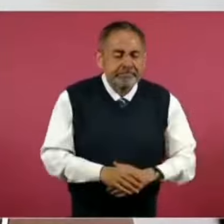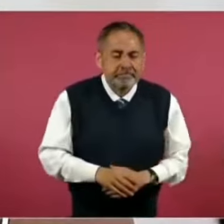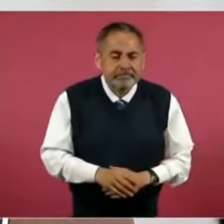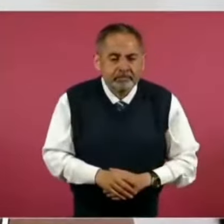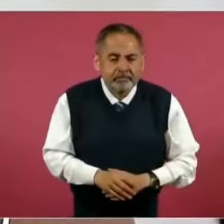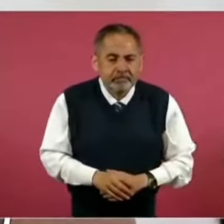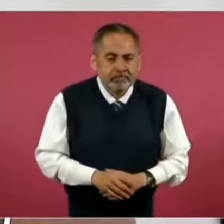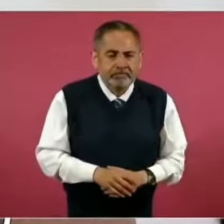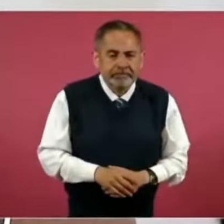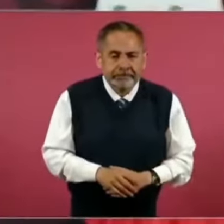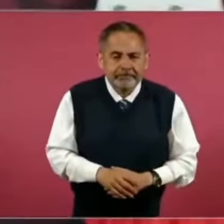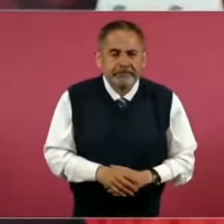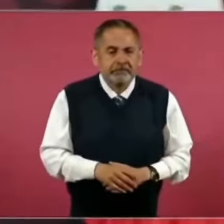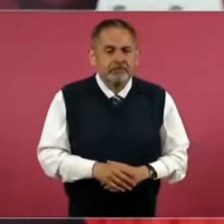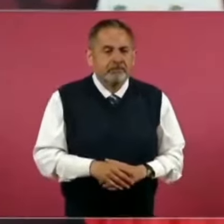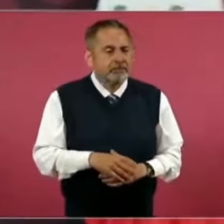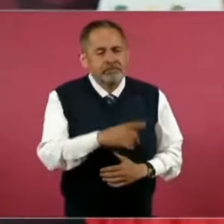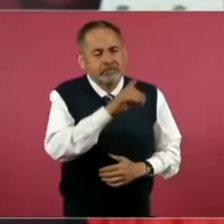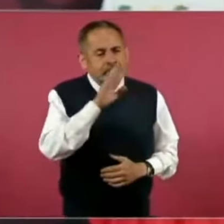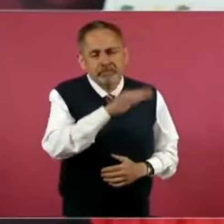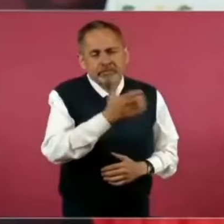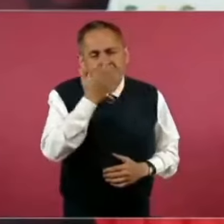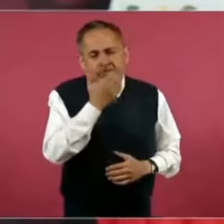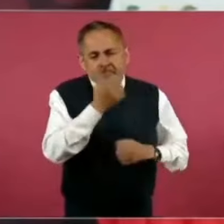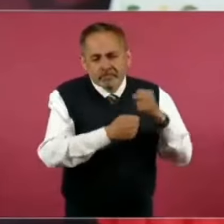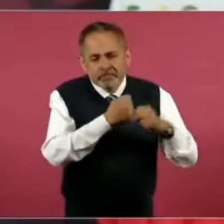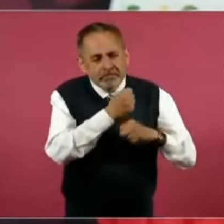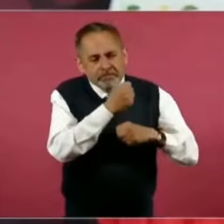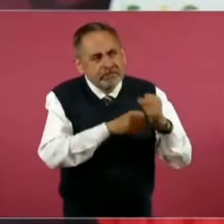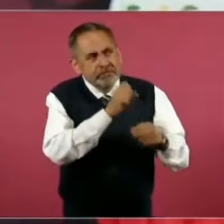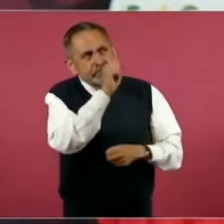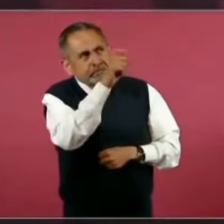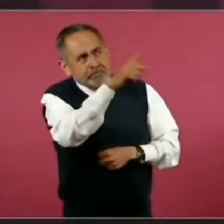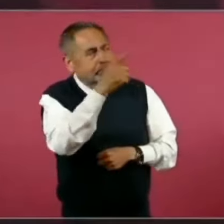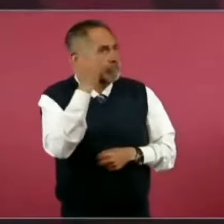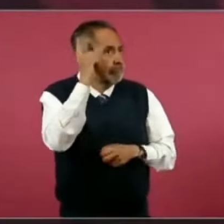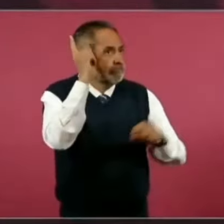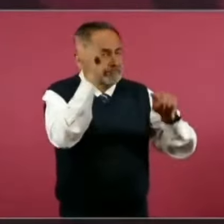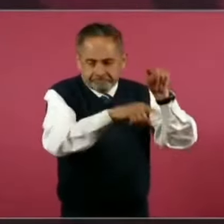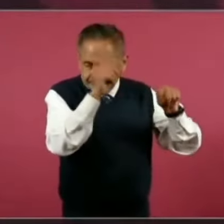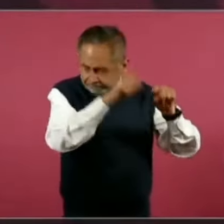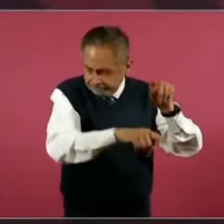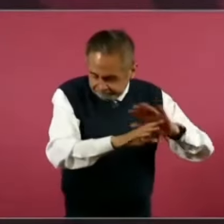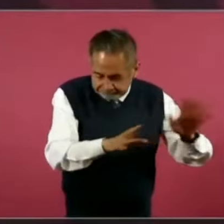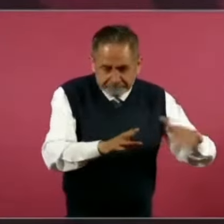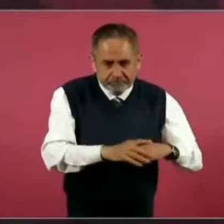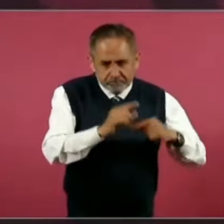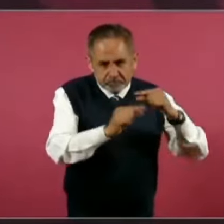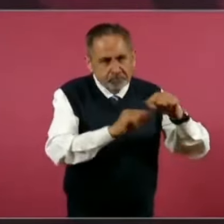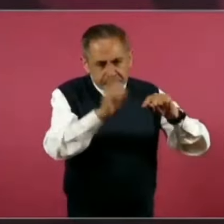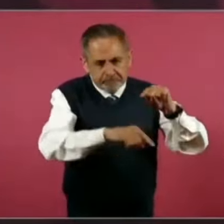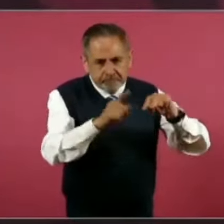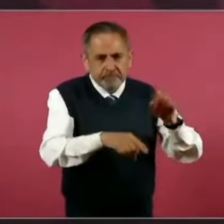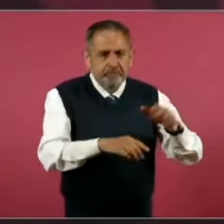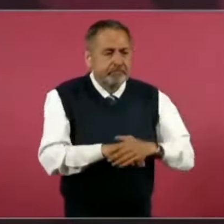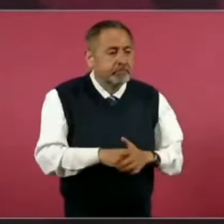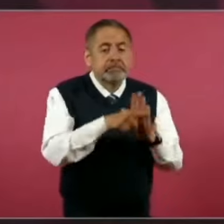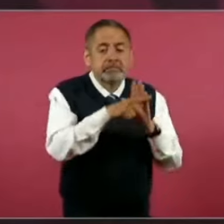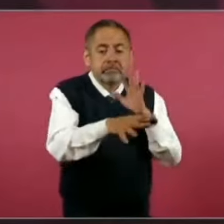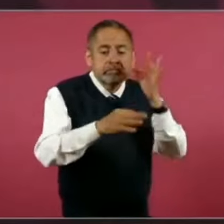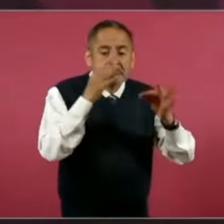porque pues es una mala costumbre, ¿no? Que ojalá y se les vaya quitando poco a poco. La